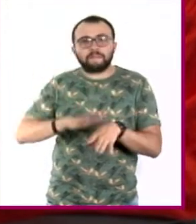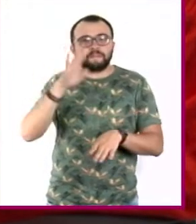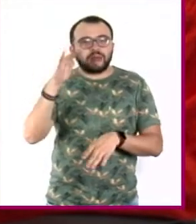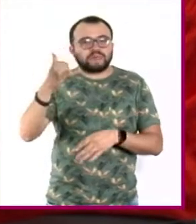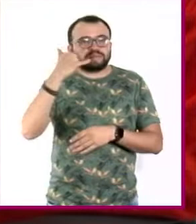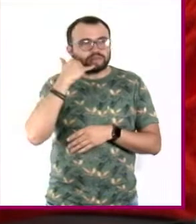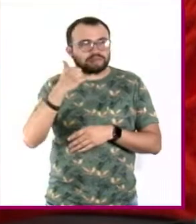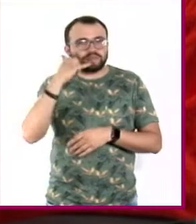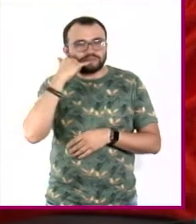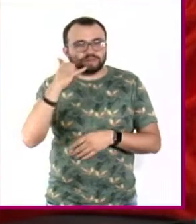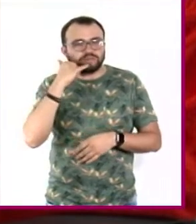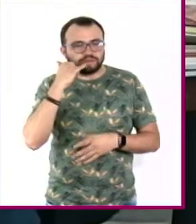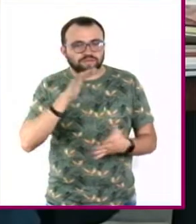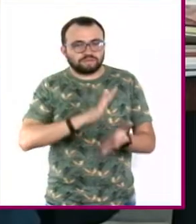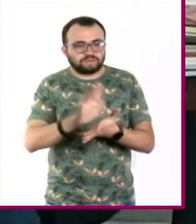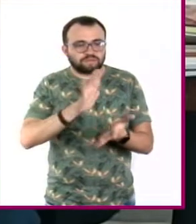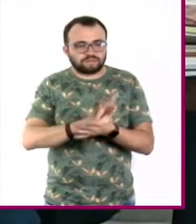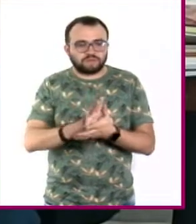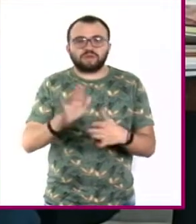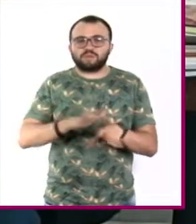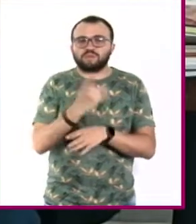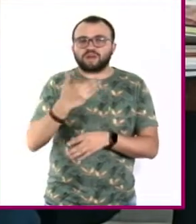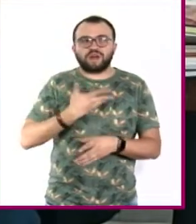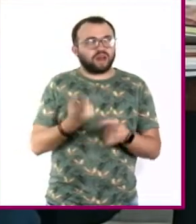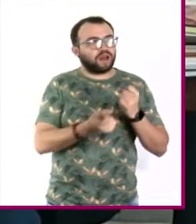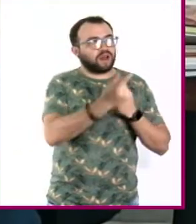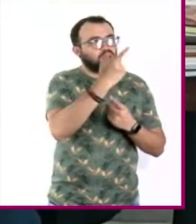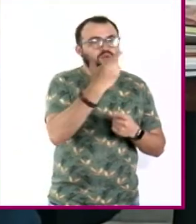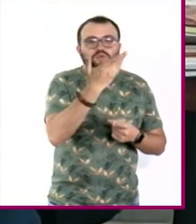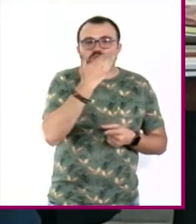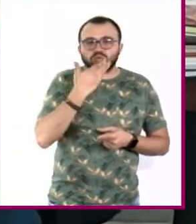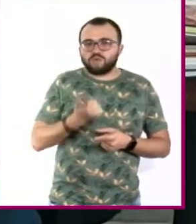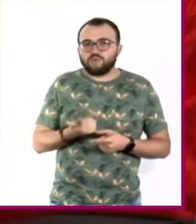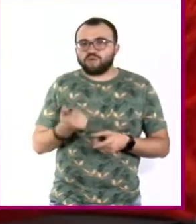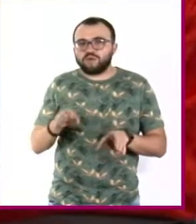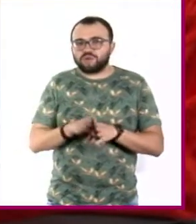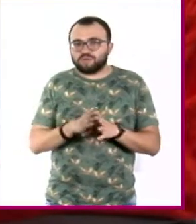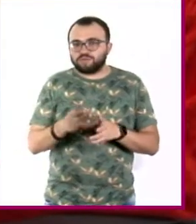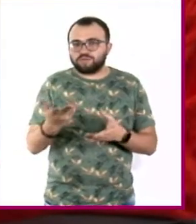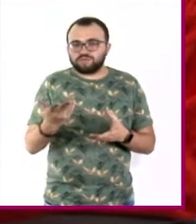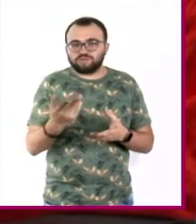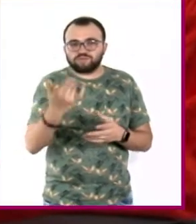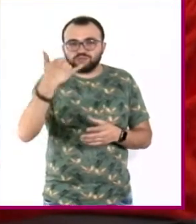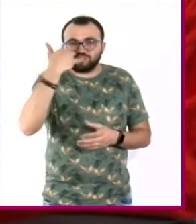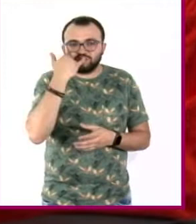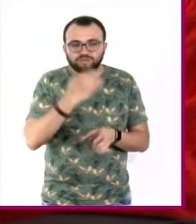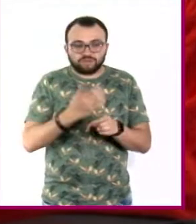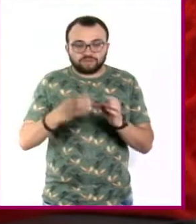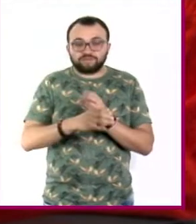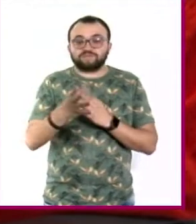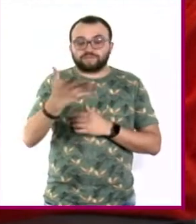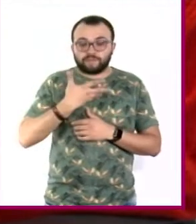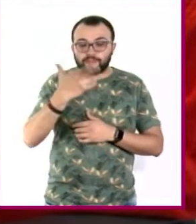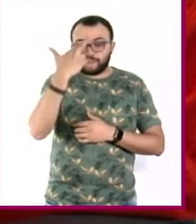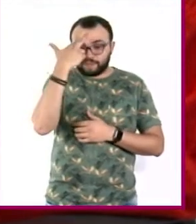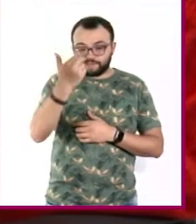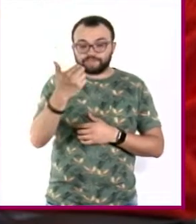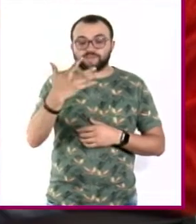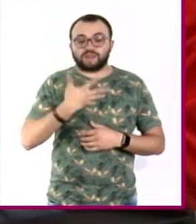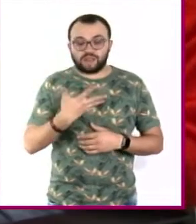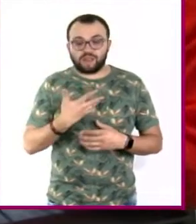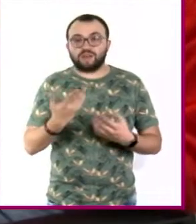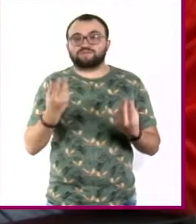en muchas entidades de la República y en general en todo el país? Alfredo, tienes razón de que hay